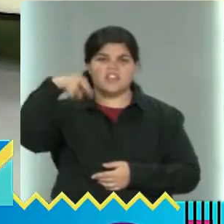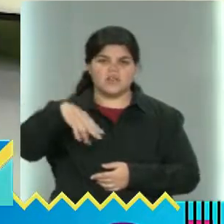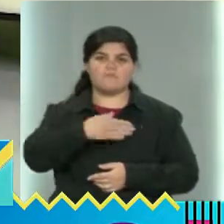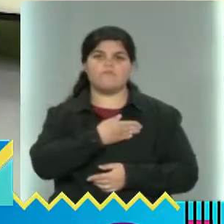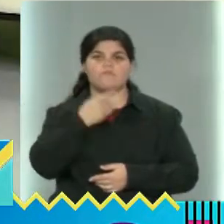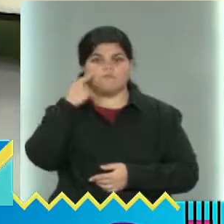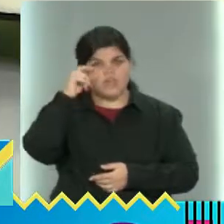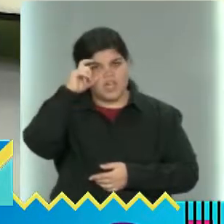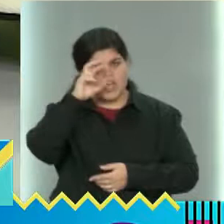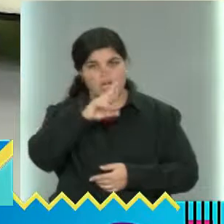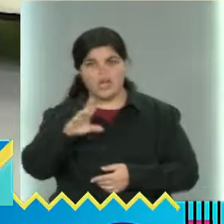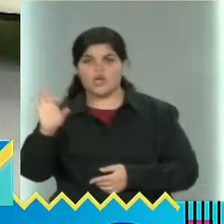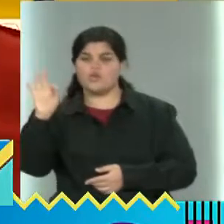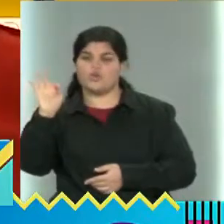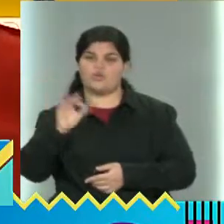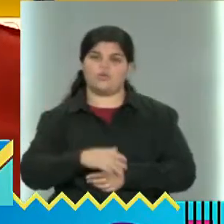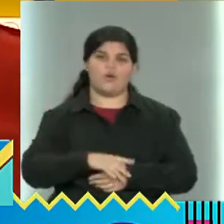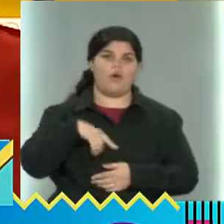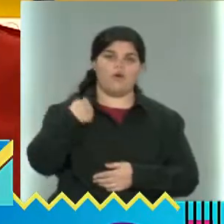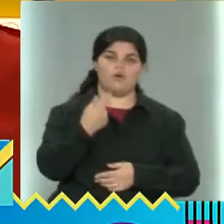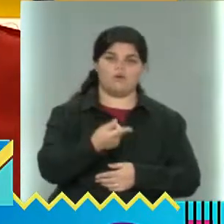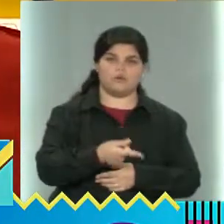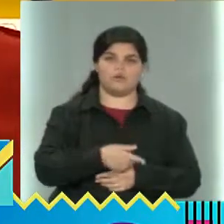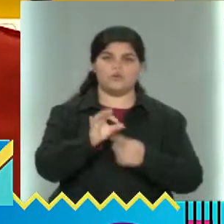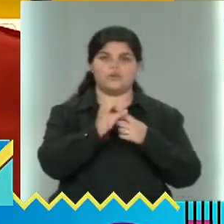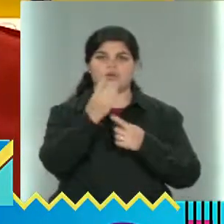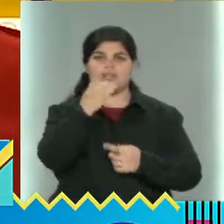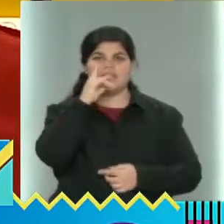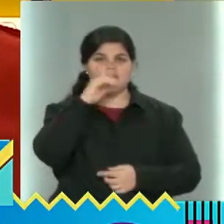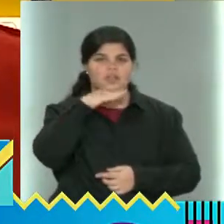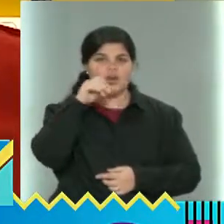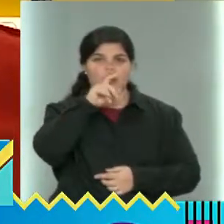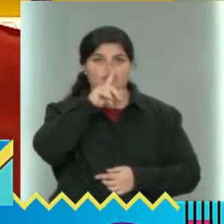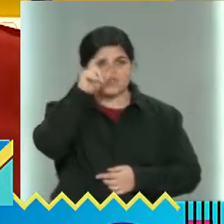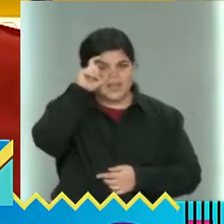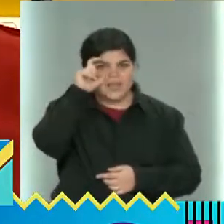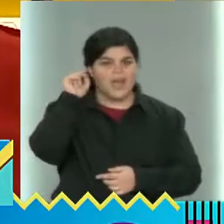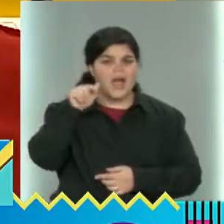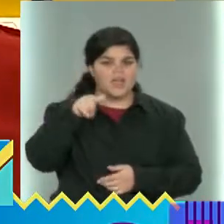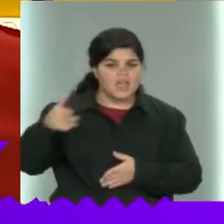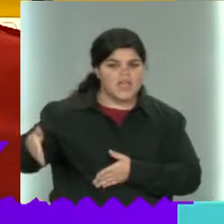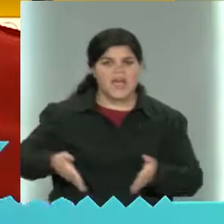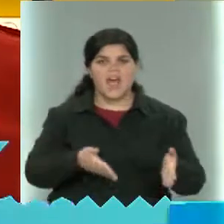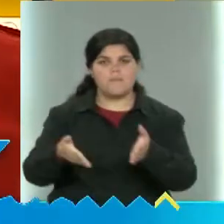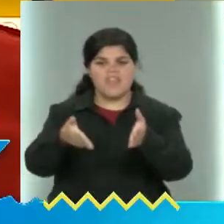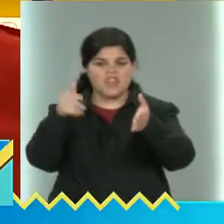un símbolo. Y en Yupanqui es un símbolo no solo porque está en su poesía, en búsqueda de la poesía, sino porque él era un